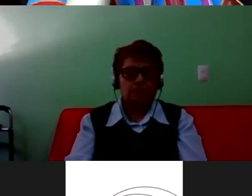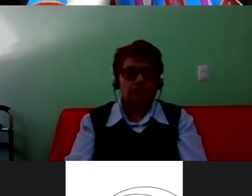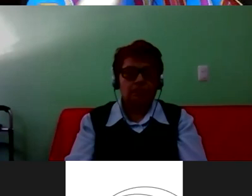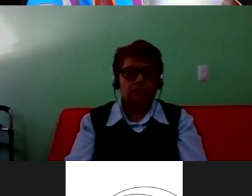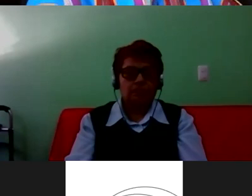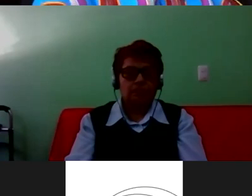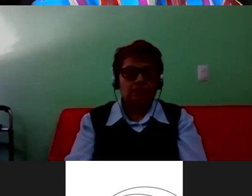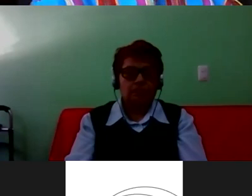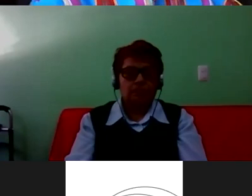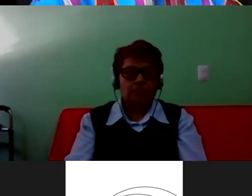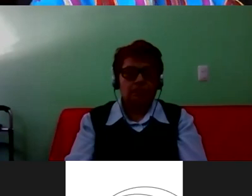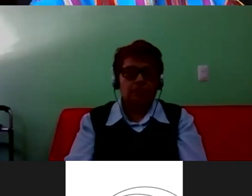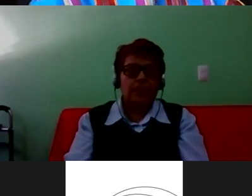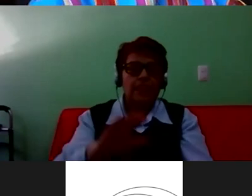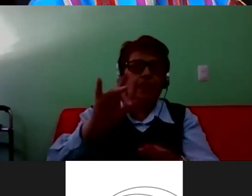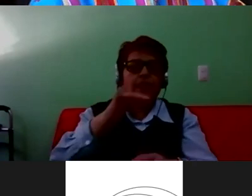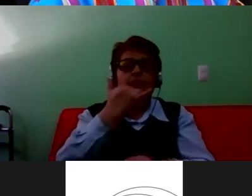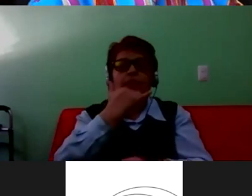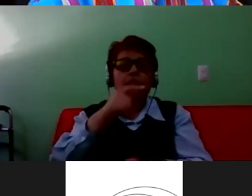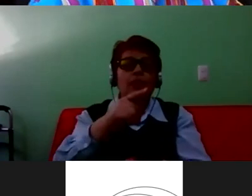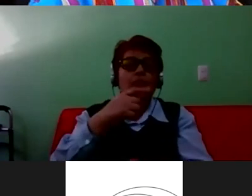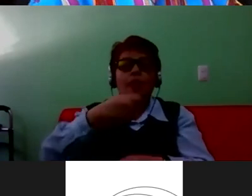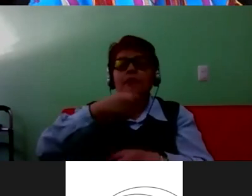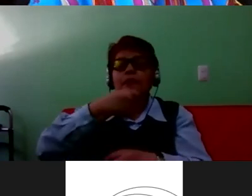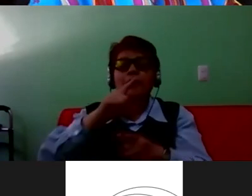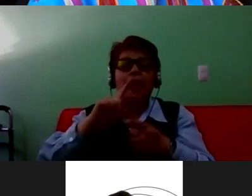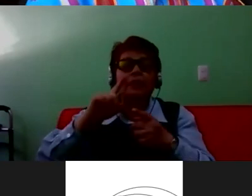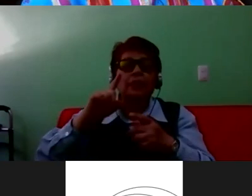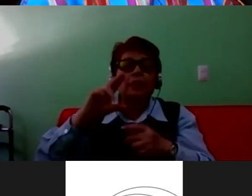Está apagado su micrófono, diputado Ricardo.